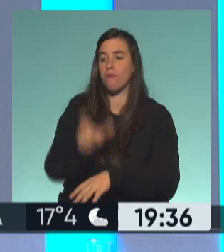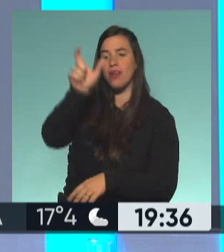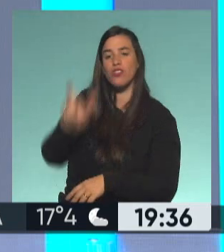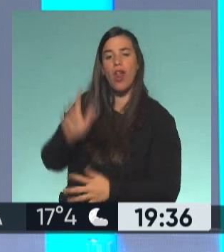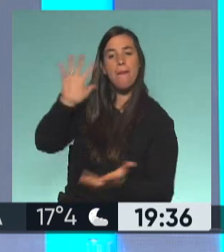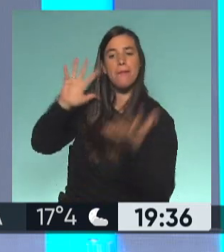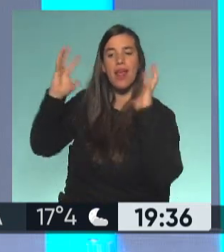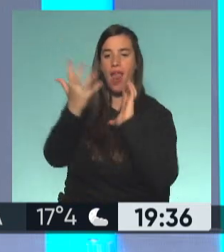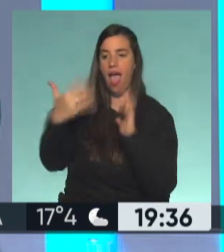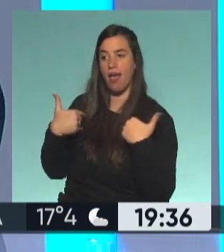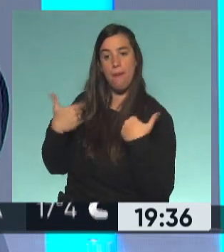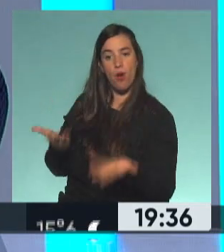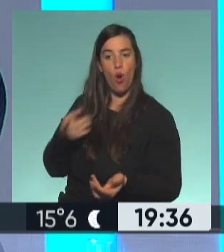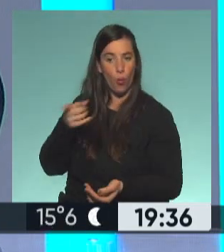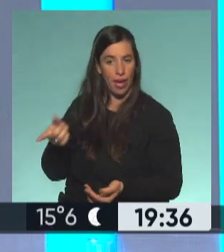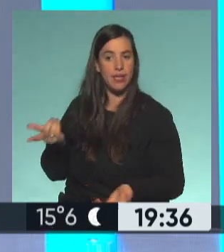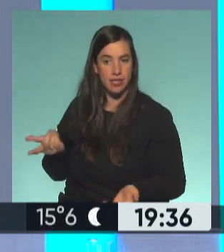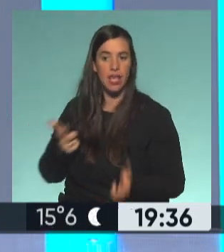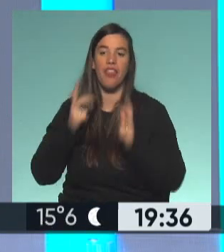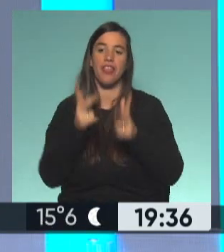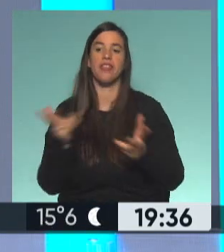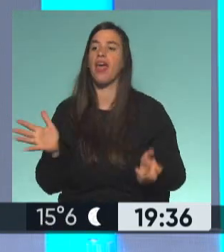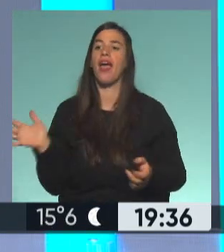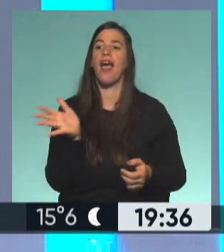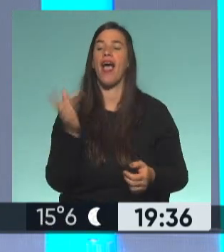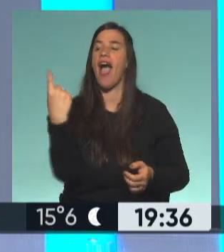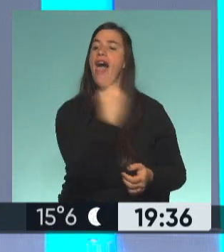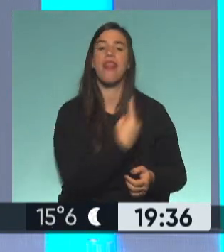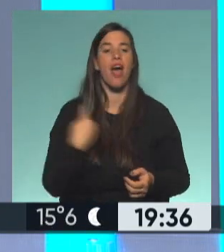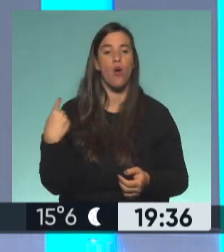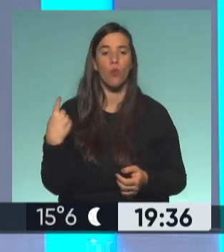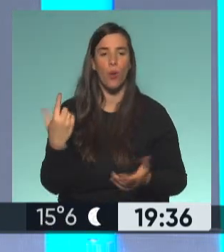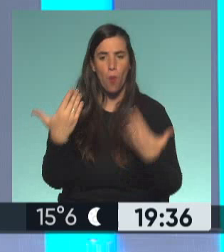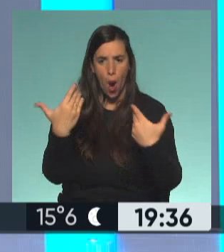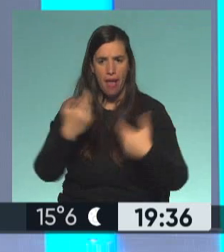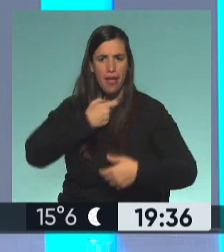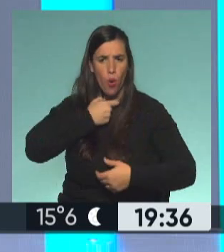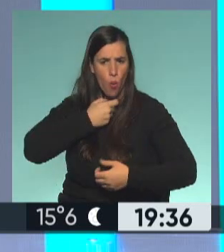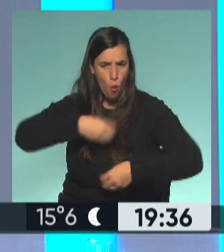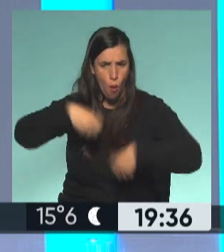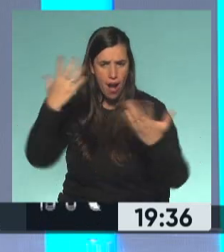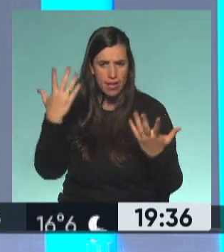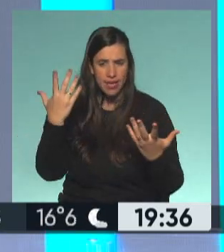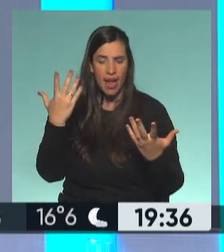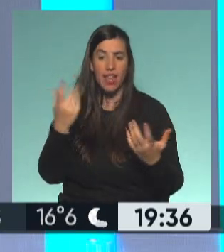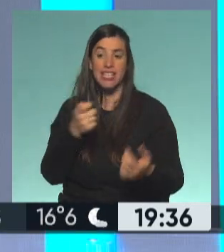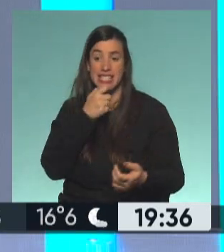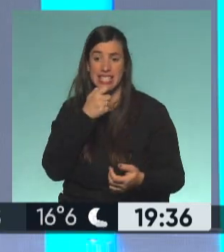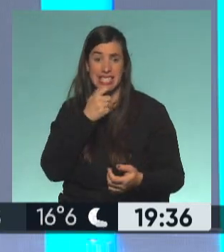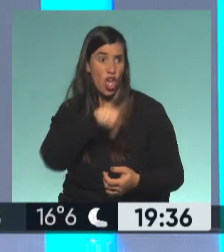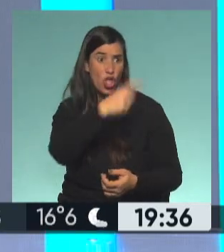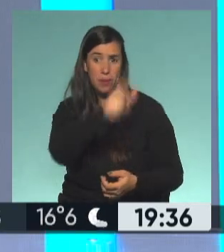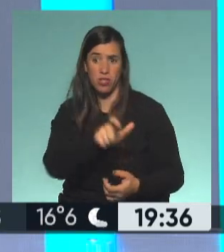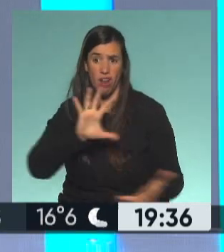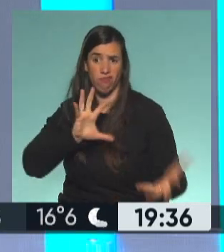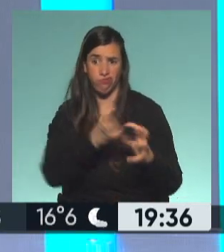términos de decir, cada uno tiene que poder hacer lo que quiera, aun si esto implica cosas terribles para el resto de la población. Es la desaparición